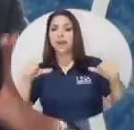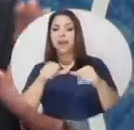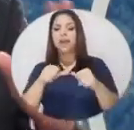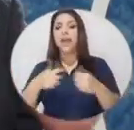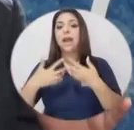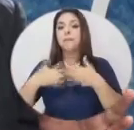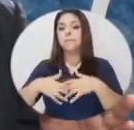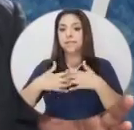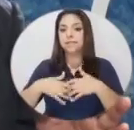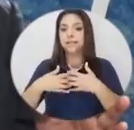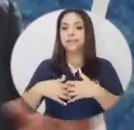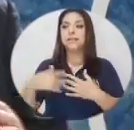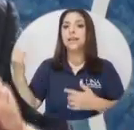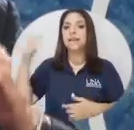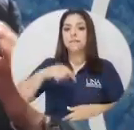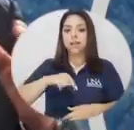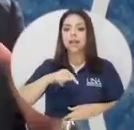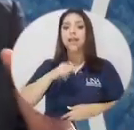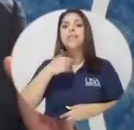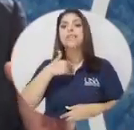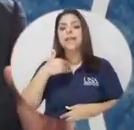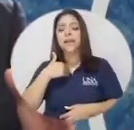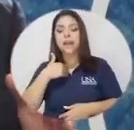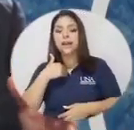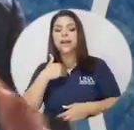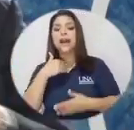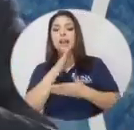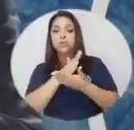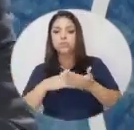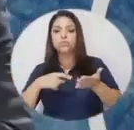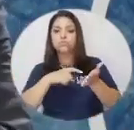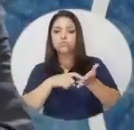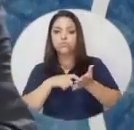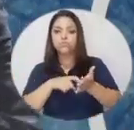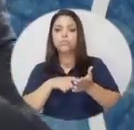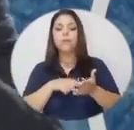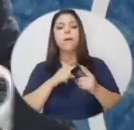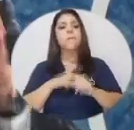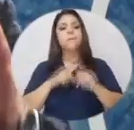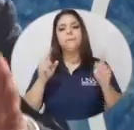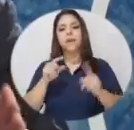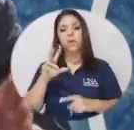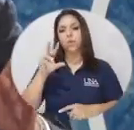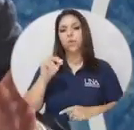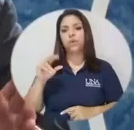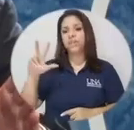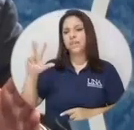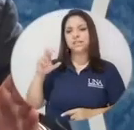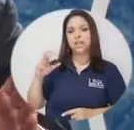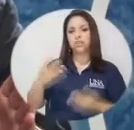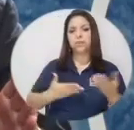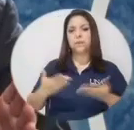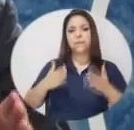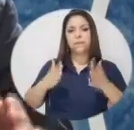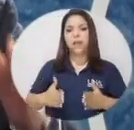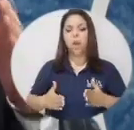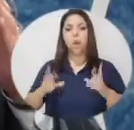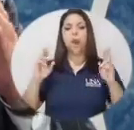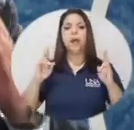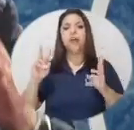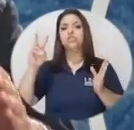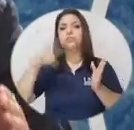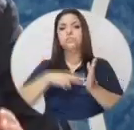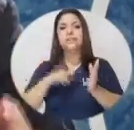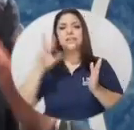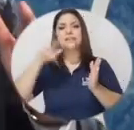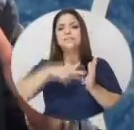área necesitamos empresas que tengan ciertas consideraciones, pero que sean no 300 empleados,